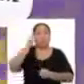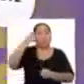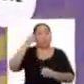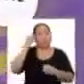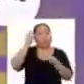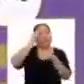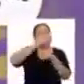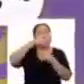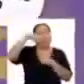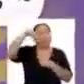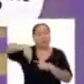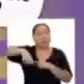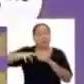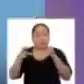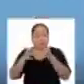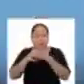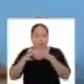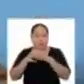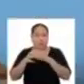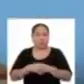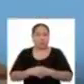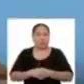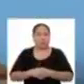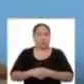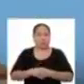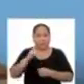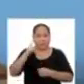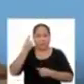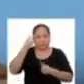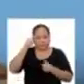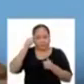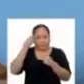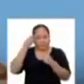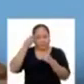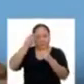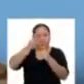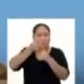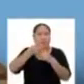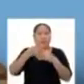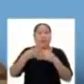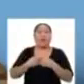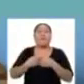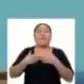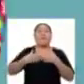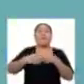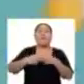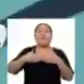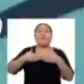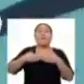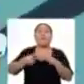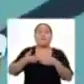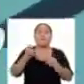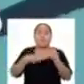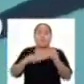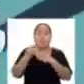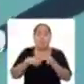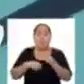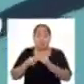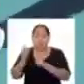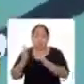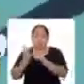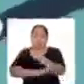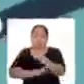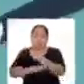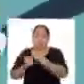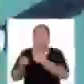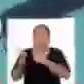metas de este foro? Para comenzar, se orienta a hacer más flexible el comercio y la inversión entre los países que son miembros.